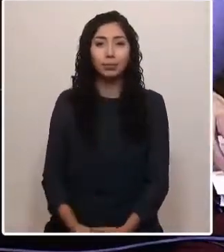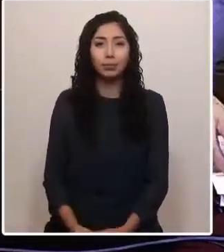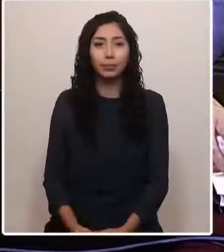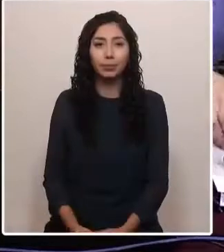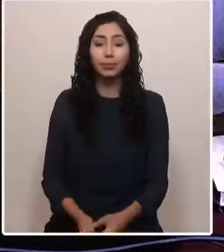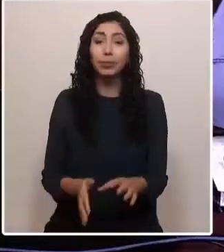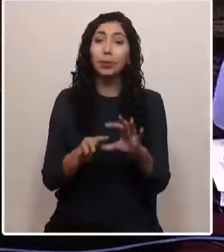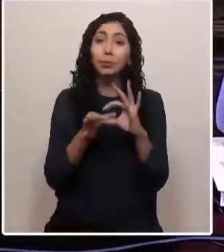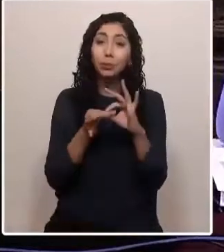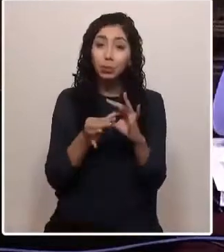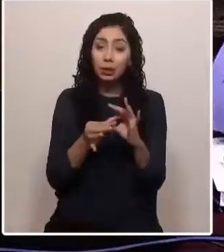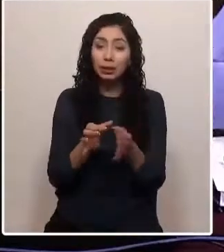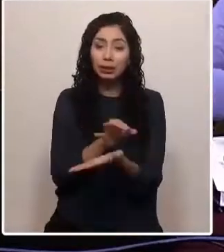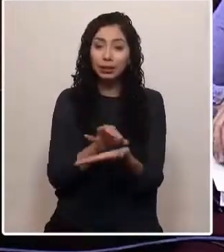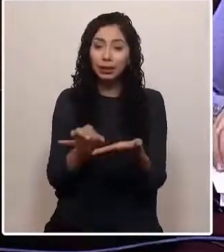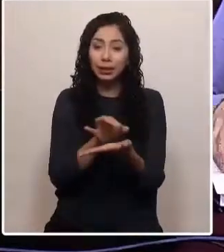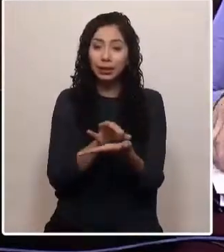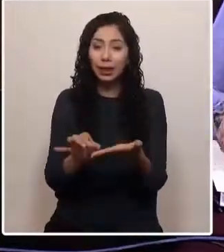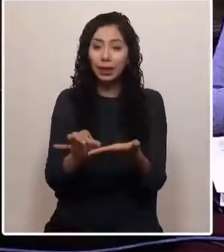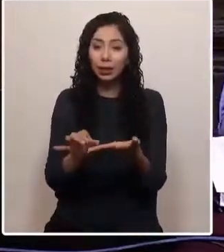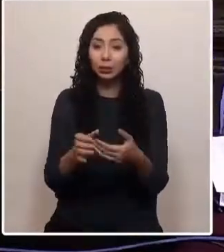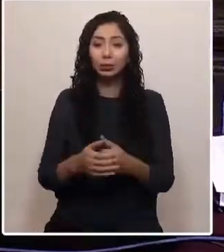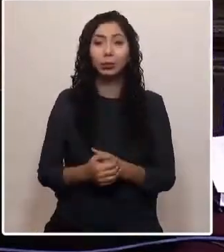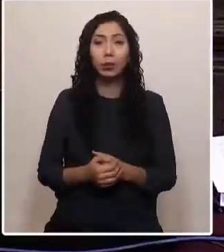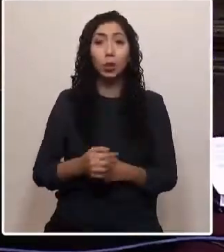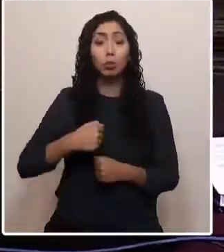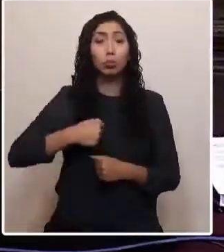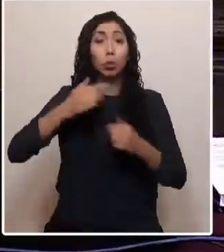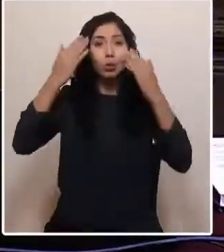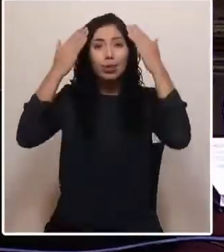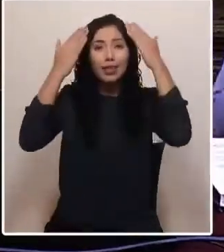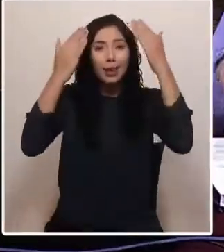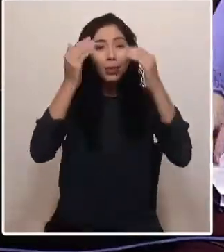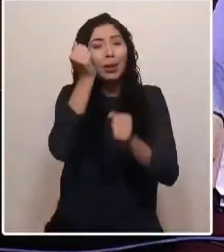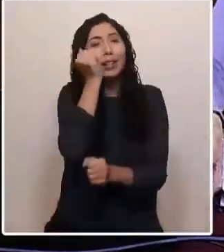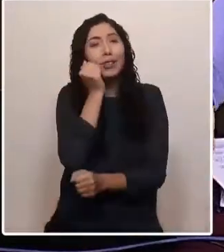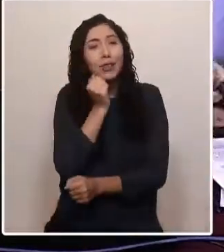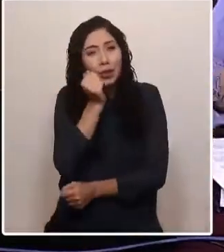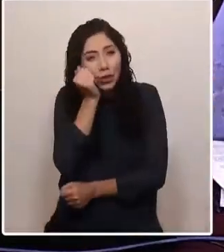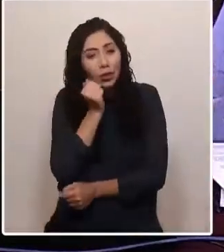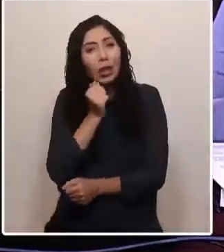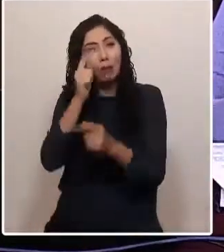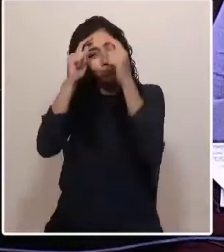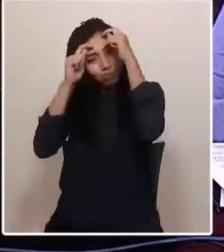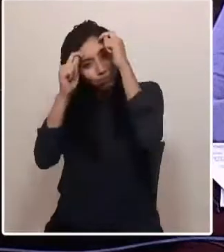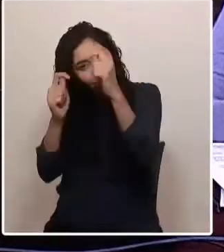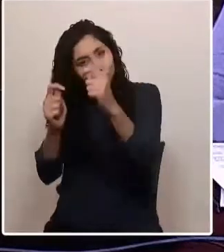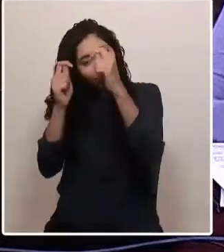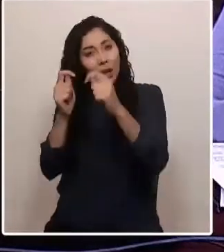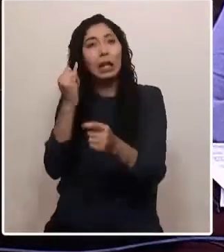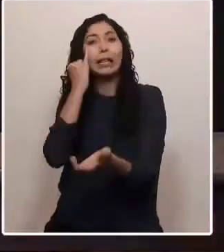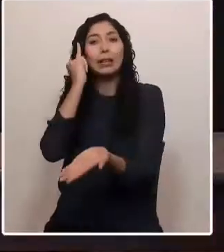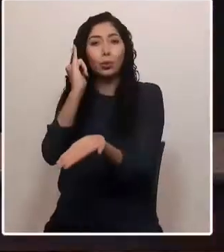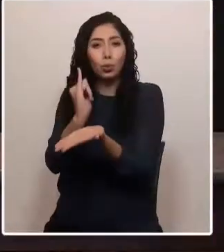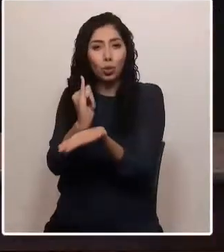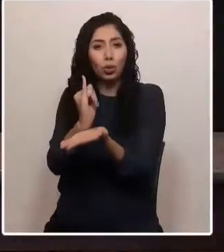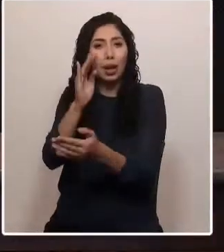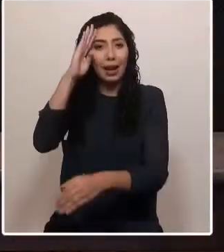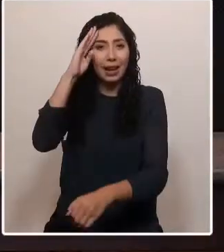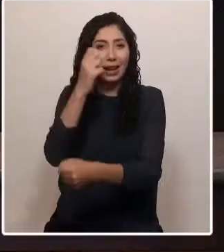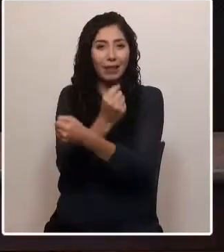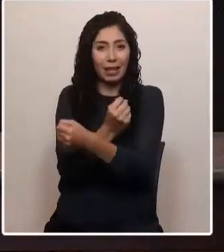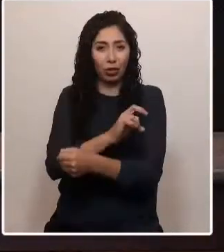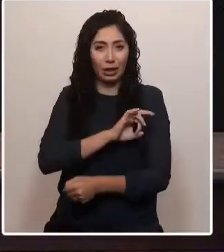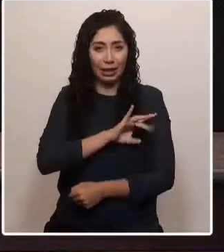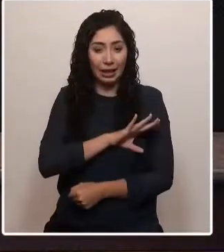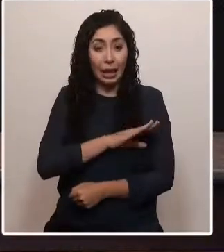Muchas gracias, secretario. Entregar un saludo cariñoso, afectuoso y de reconocimiento a la gran institución de Carabineros de Chile y ceder